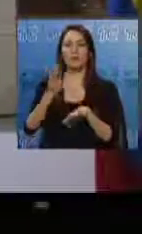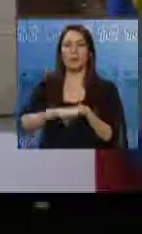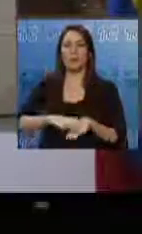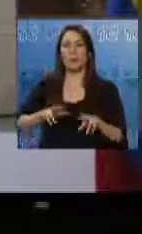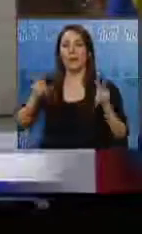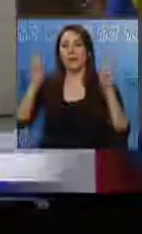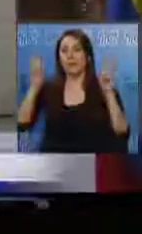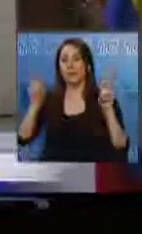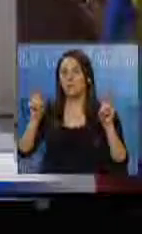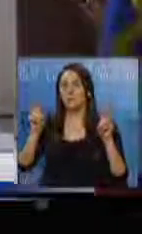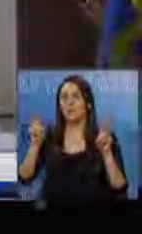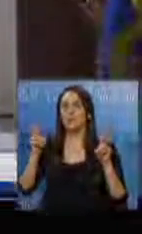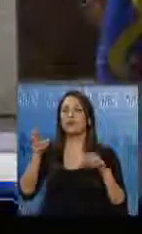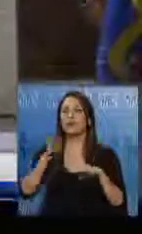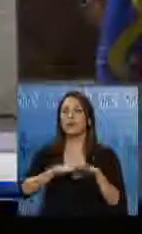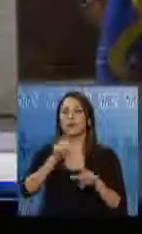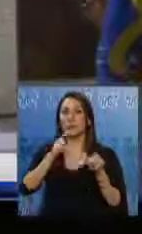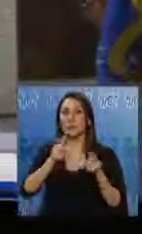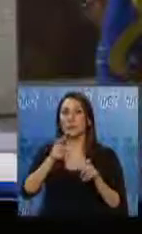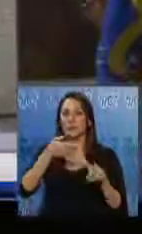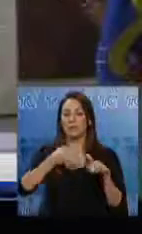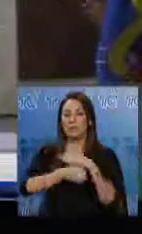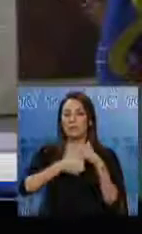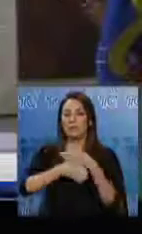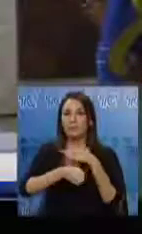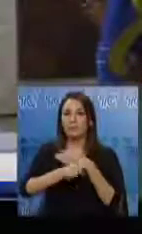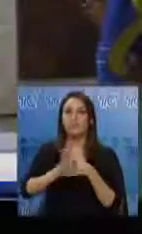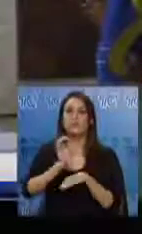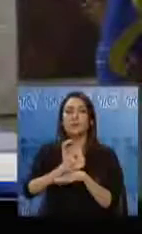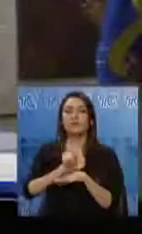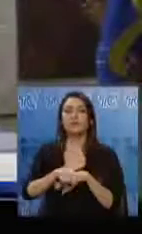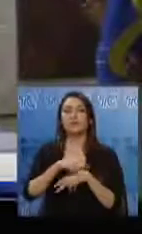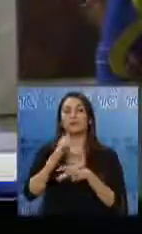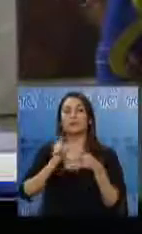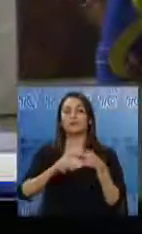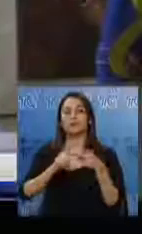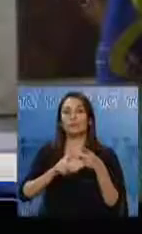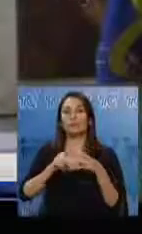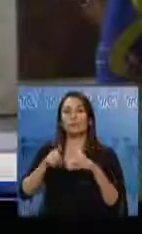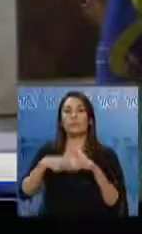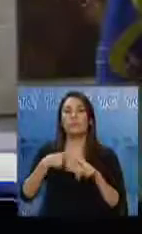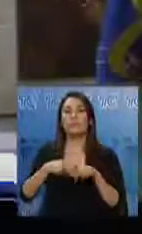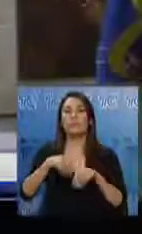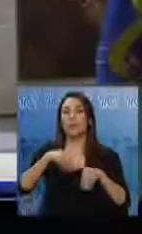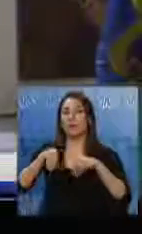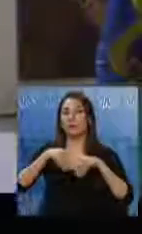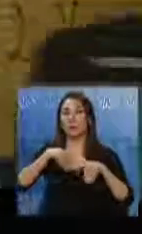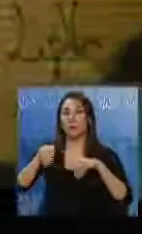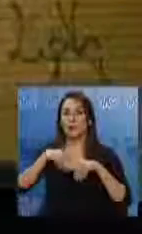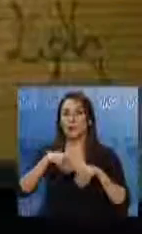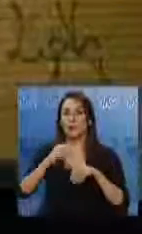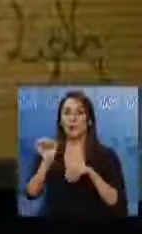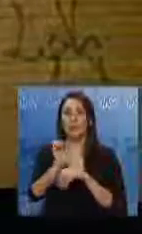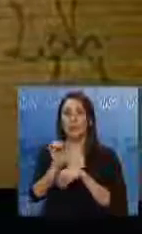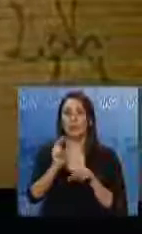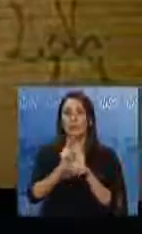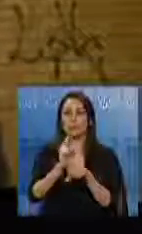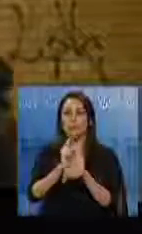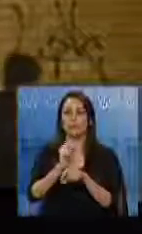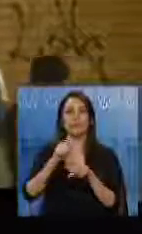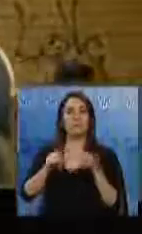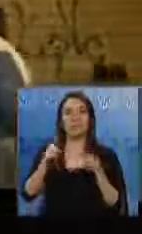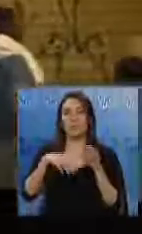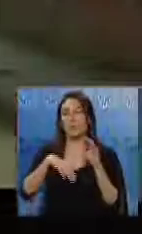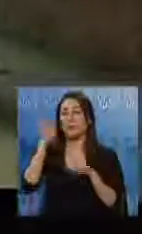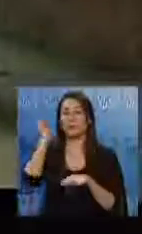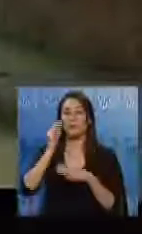tema del tráfico de migrantes y el otro es el tema del transporte aquí en la zona fronteriza. Uno de los puntos de mayor